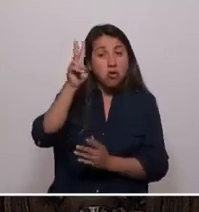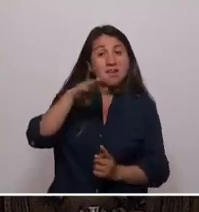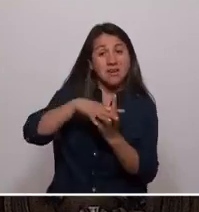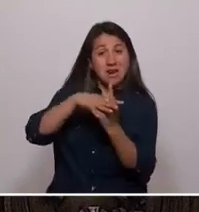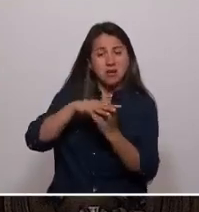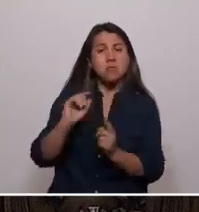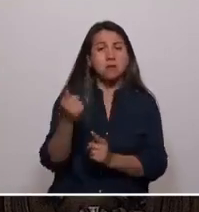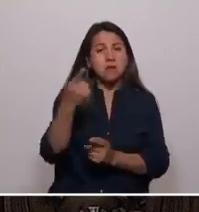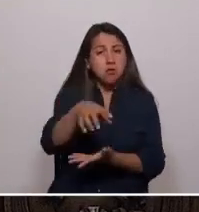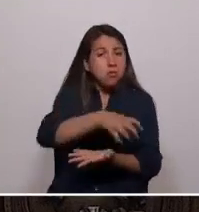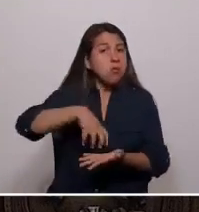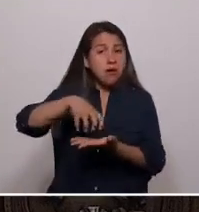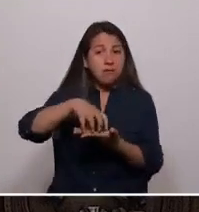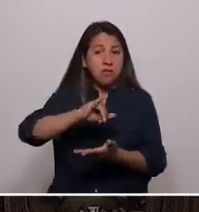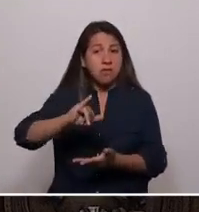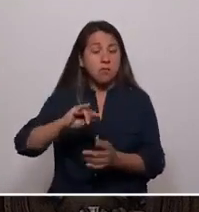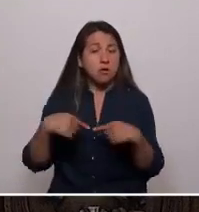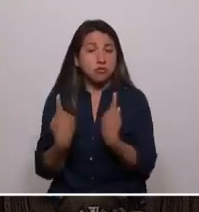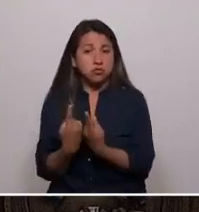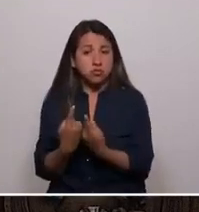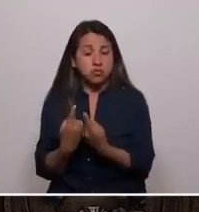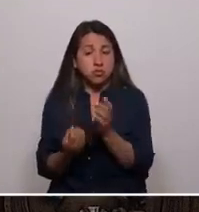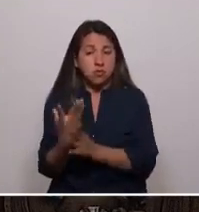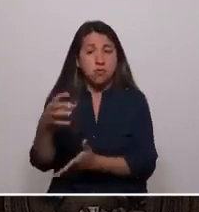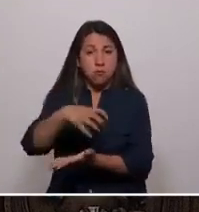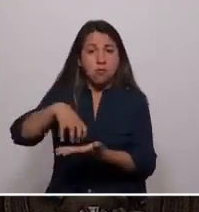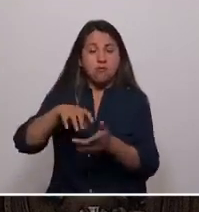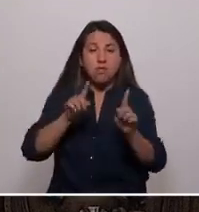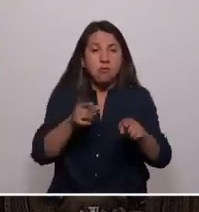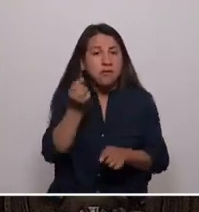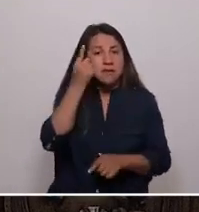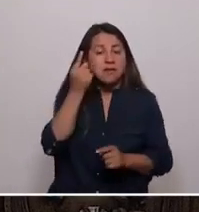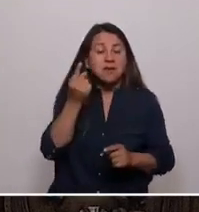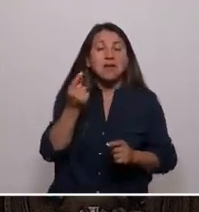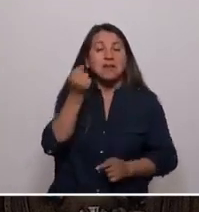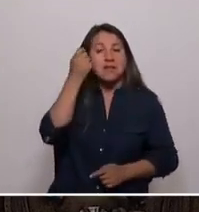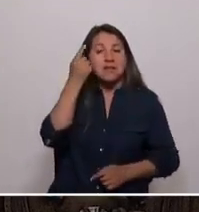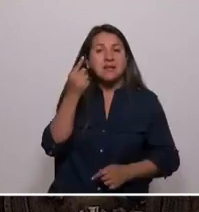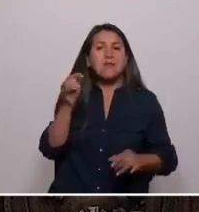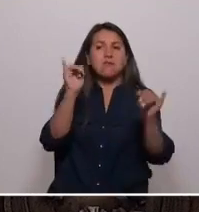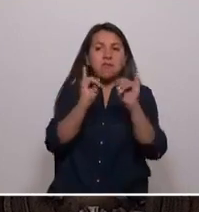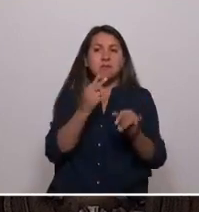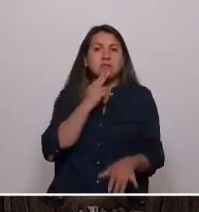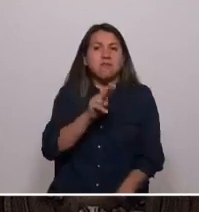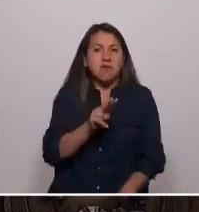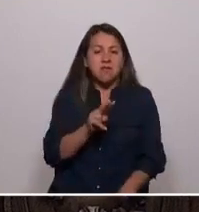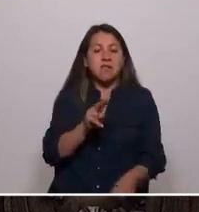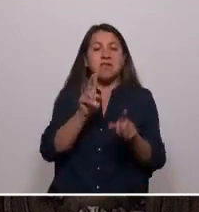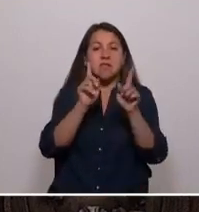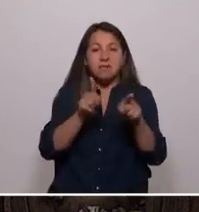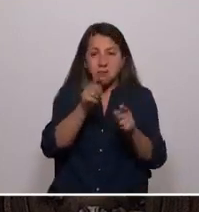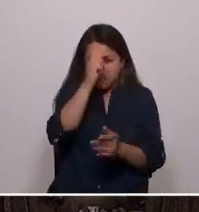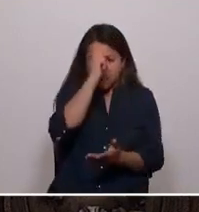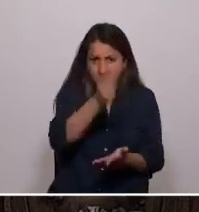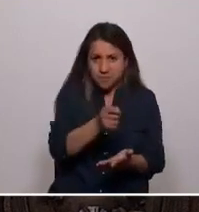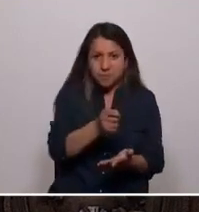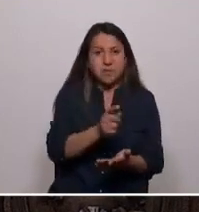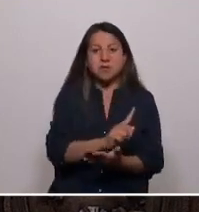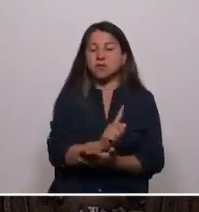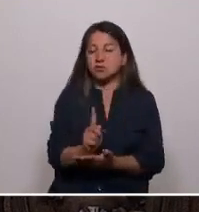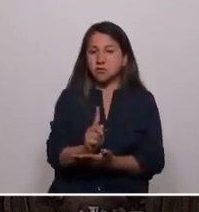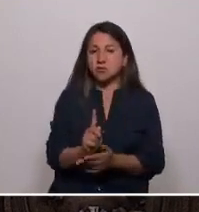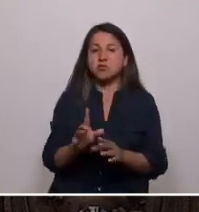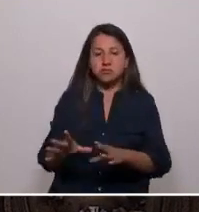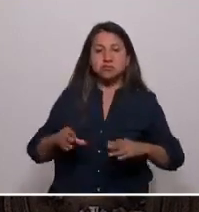pueblos anteriores al Estado, entender y asumir que la cosmovisión no solo puede ser reconocida, sino